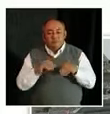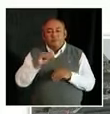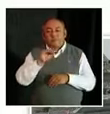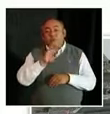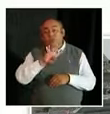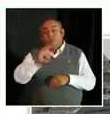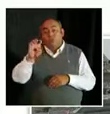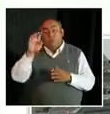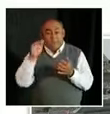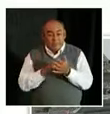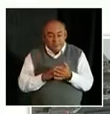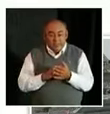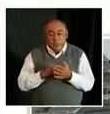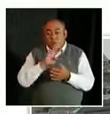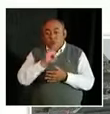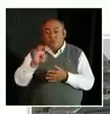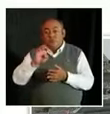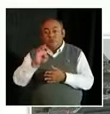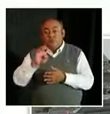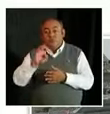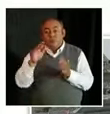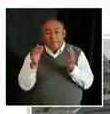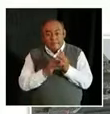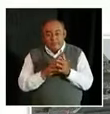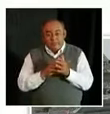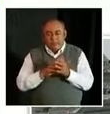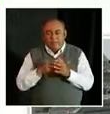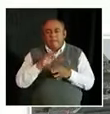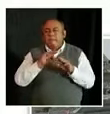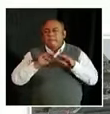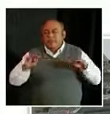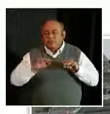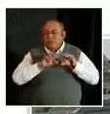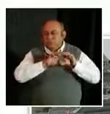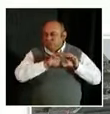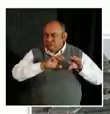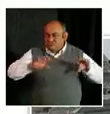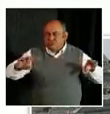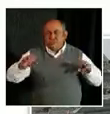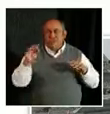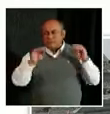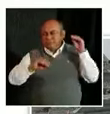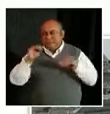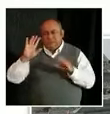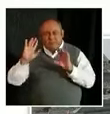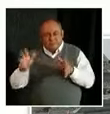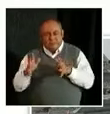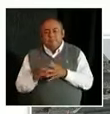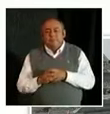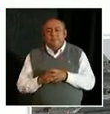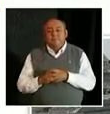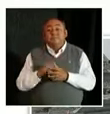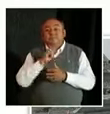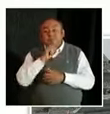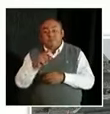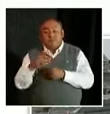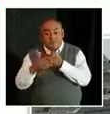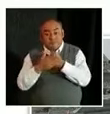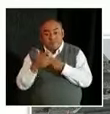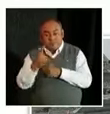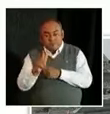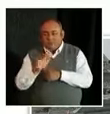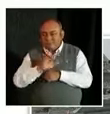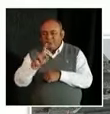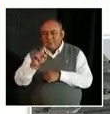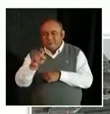400,000 metros cúbicos de concreto compactado con rodillo. Se comenzará a captar aguas en el verano